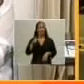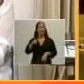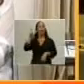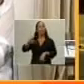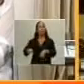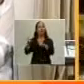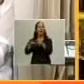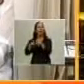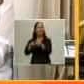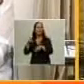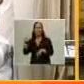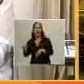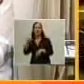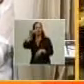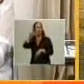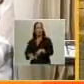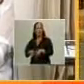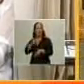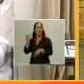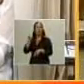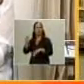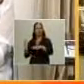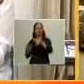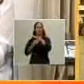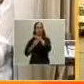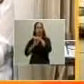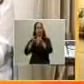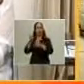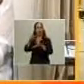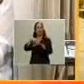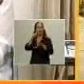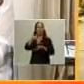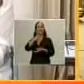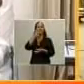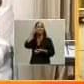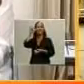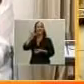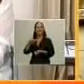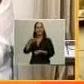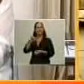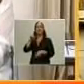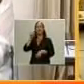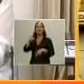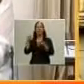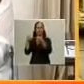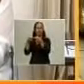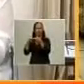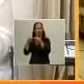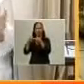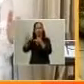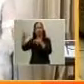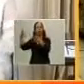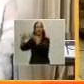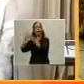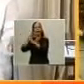de Inteligencia, esa suerte de monopolio de esas escuchas que la convertía en un actor clave dentro de lo que son